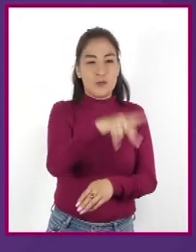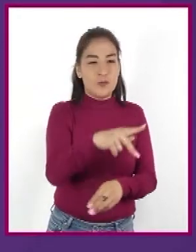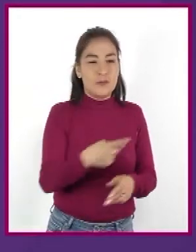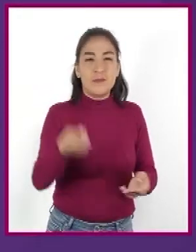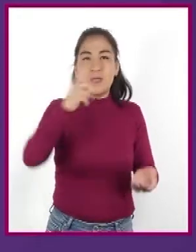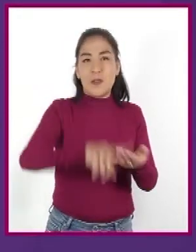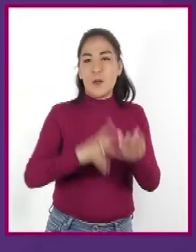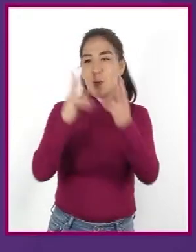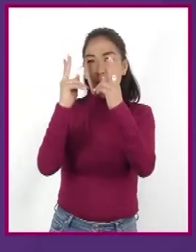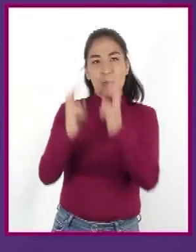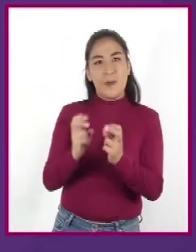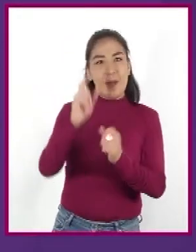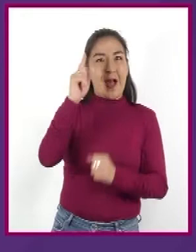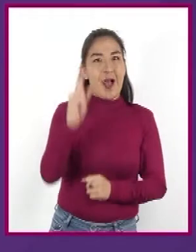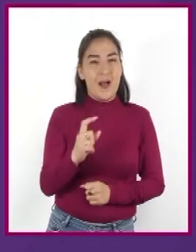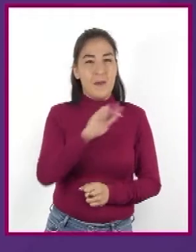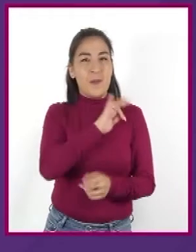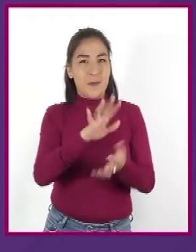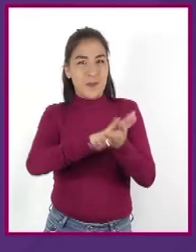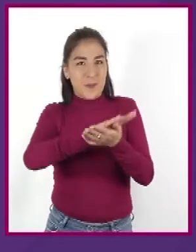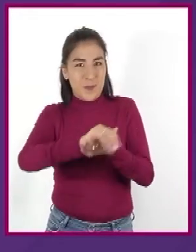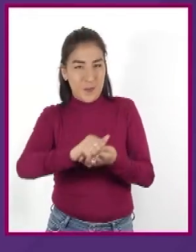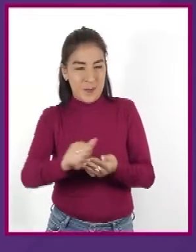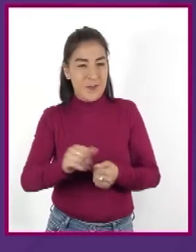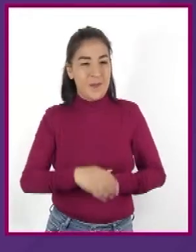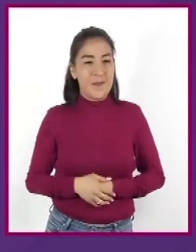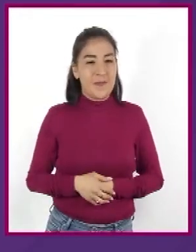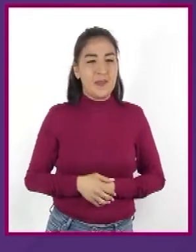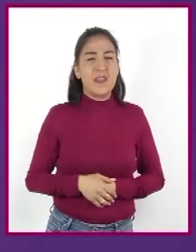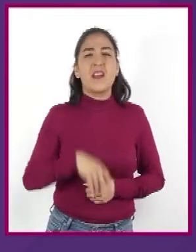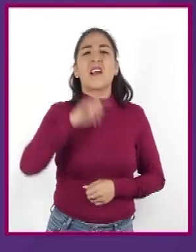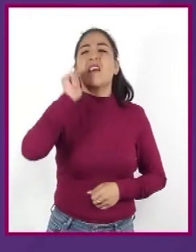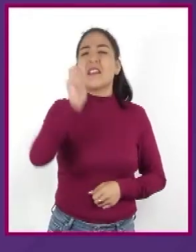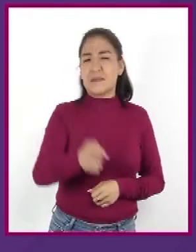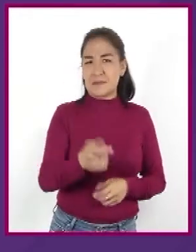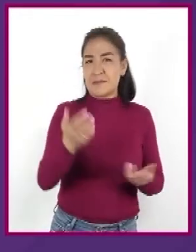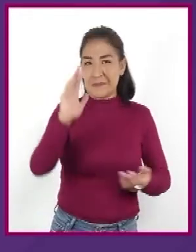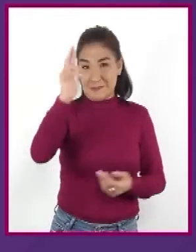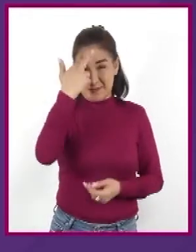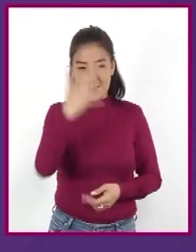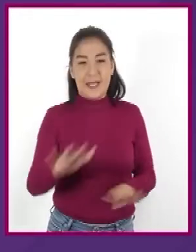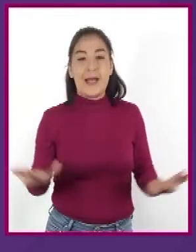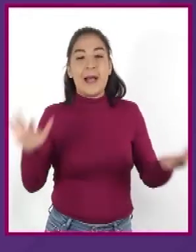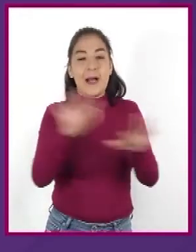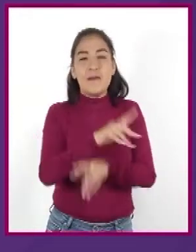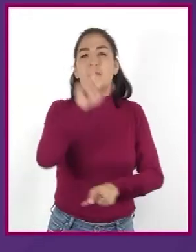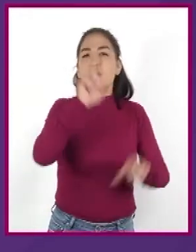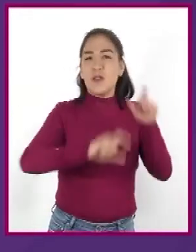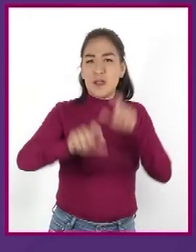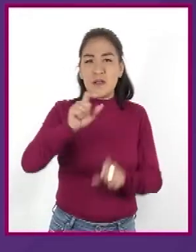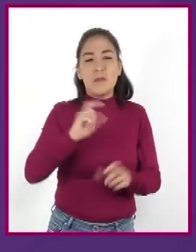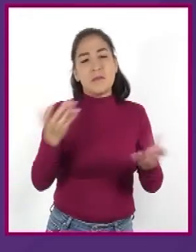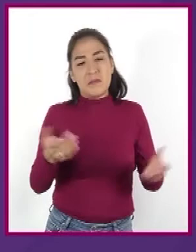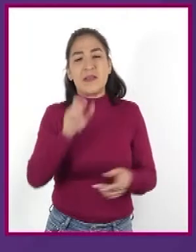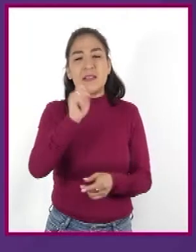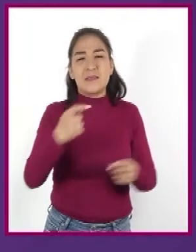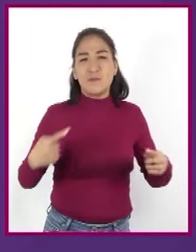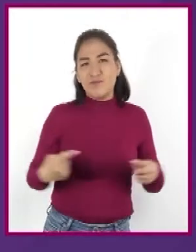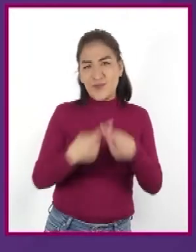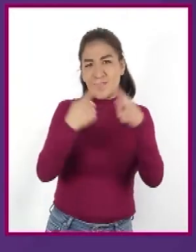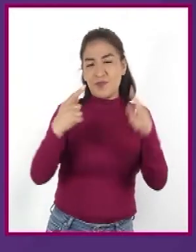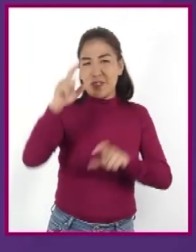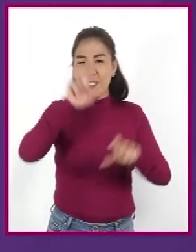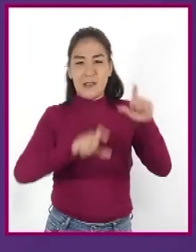agua. Recuerden, llamamos cambios químicos o reacciones químicas al proceso por el cual